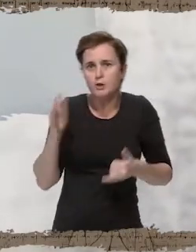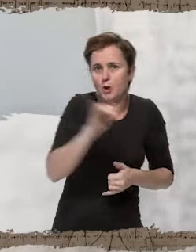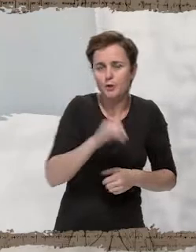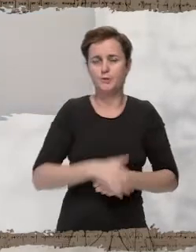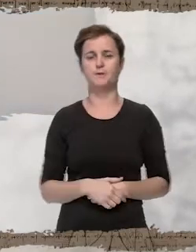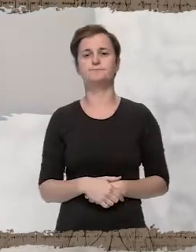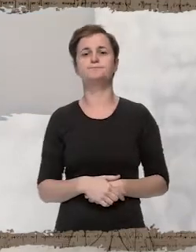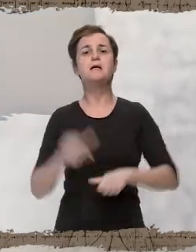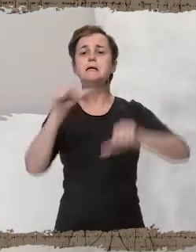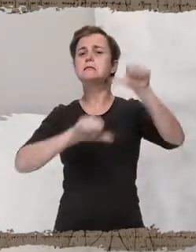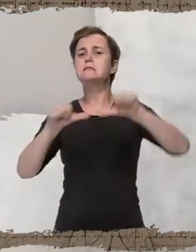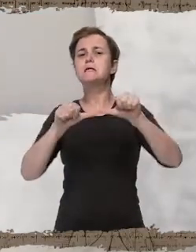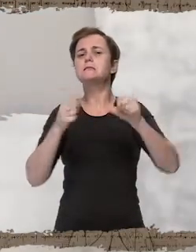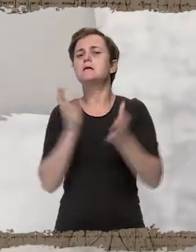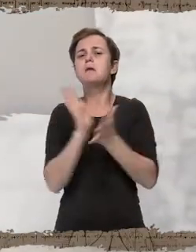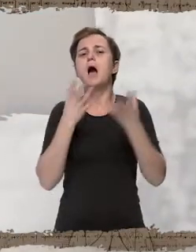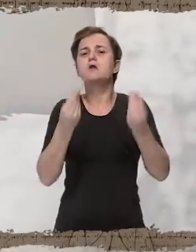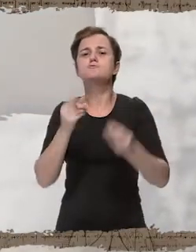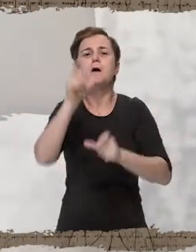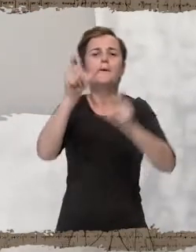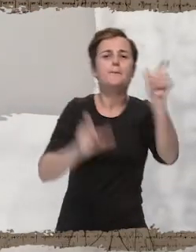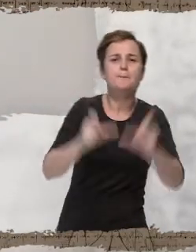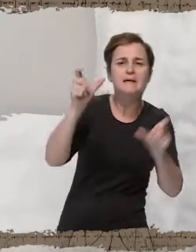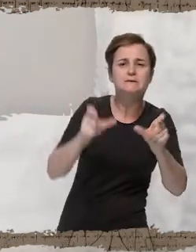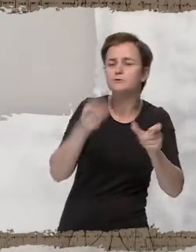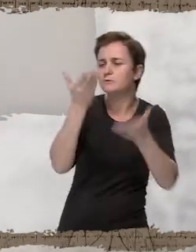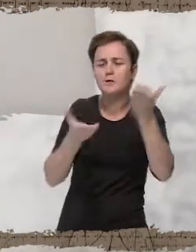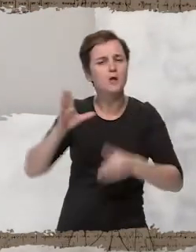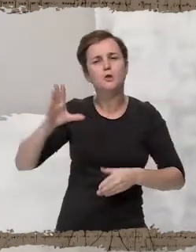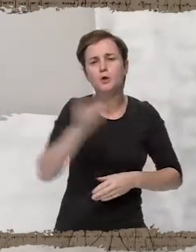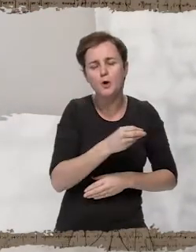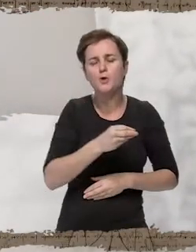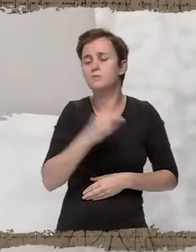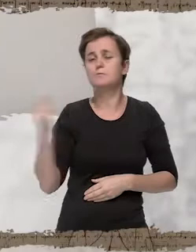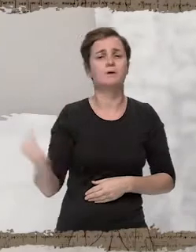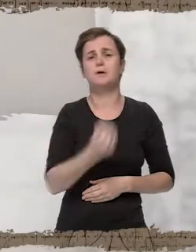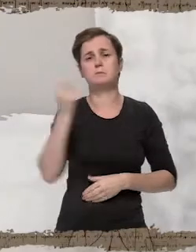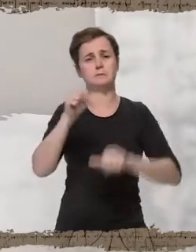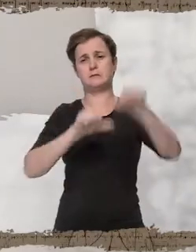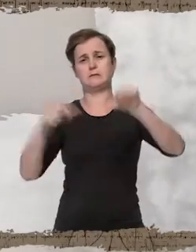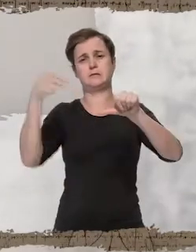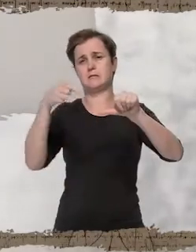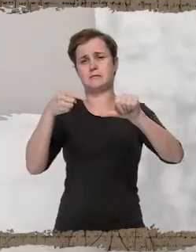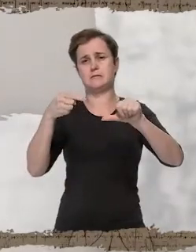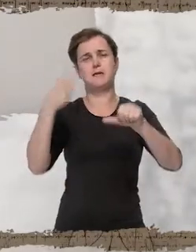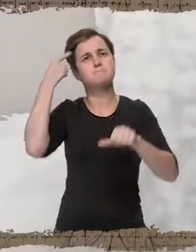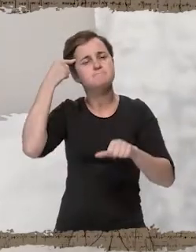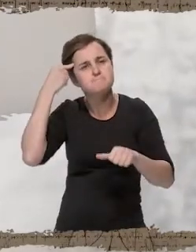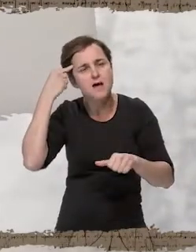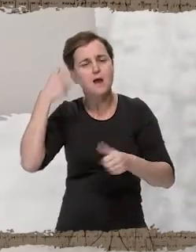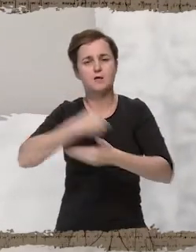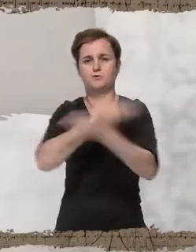forma cotidiana. La ciencia está al servicio de la comunidad y la de la humanidad y tiene un rol muy importante en